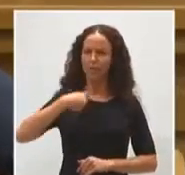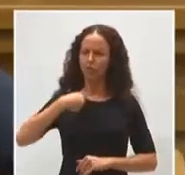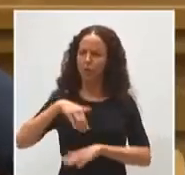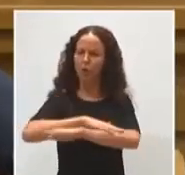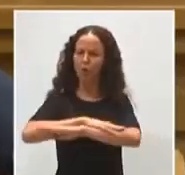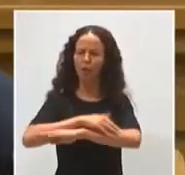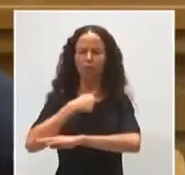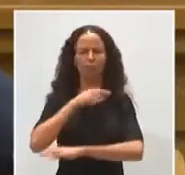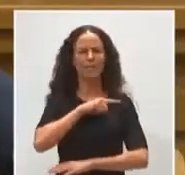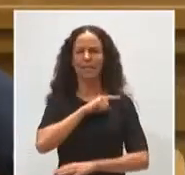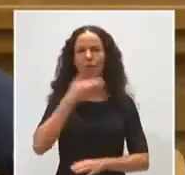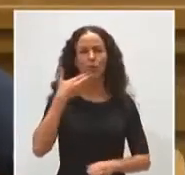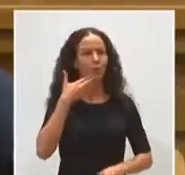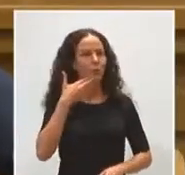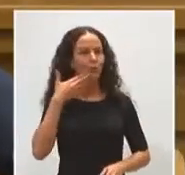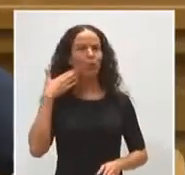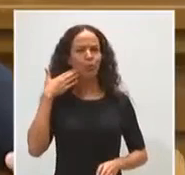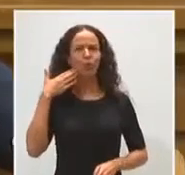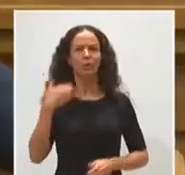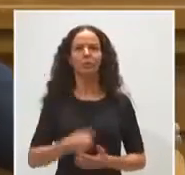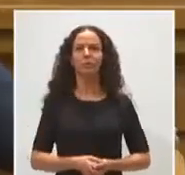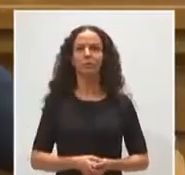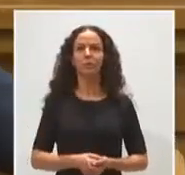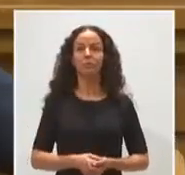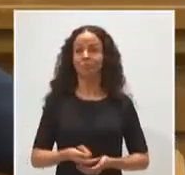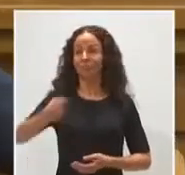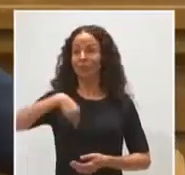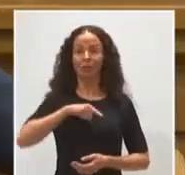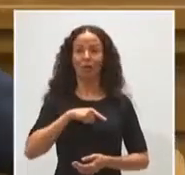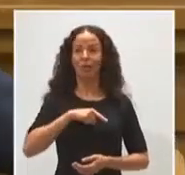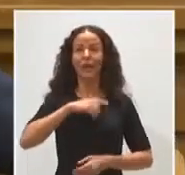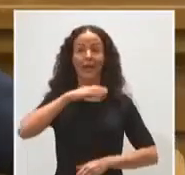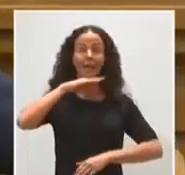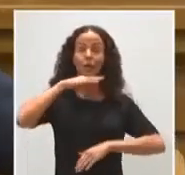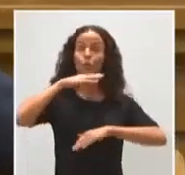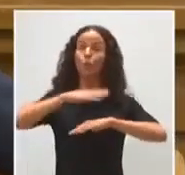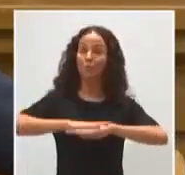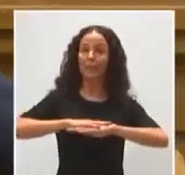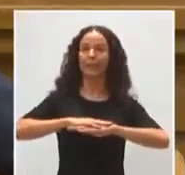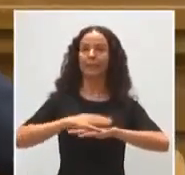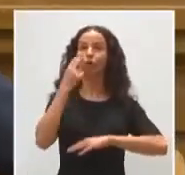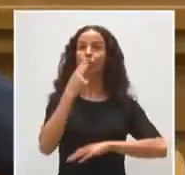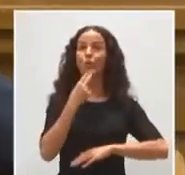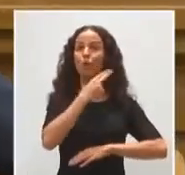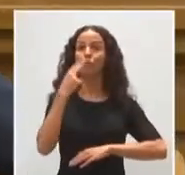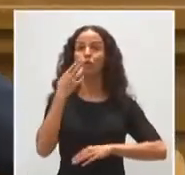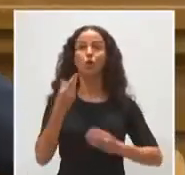orgulloso vamos a cumplir con la palabra dada a los ciudadanos